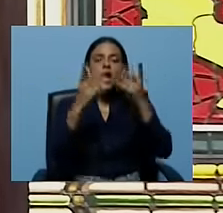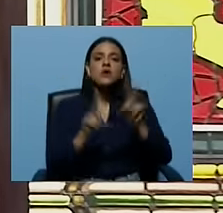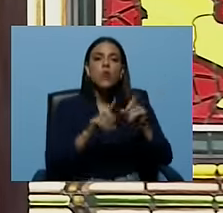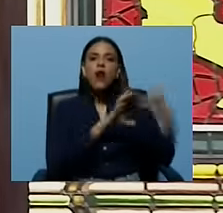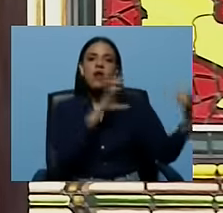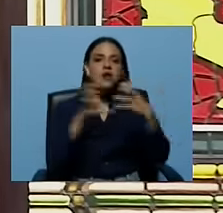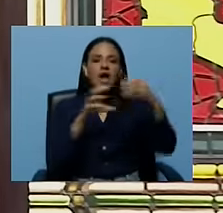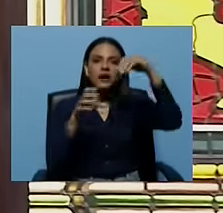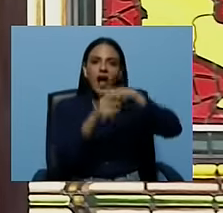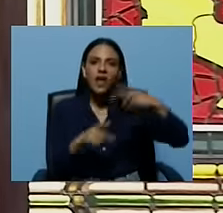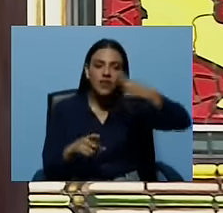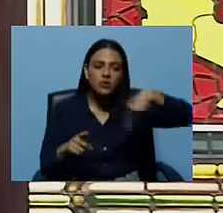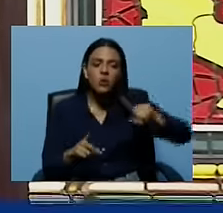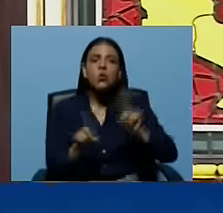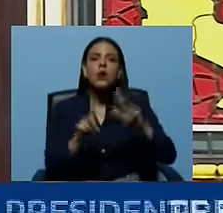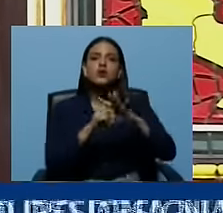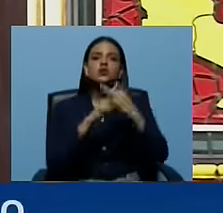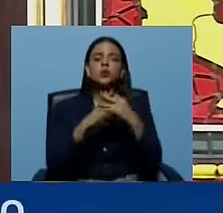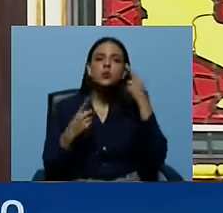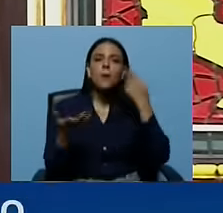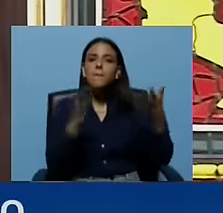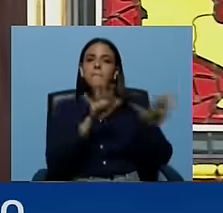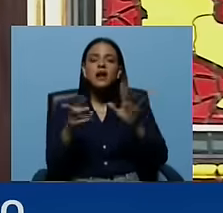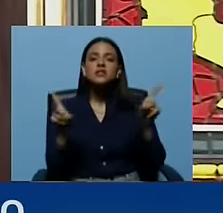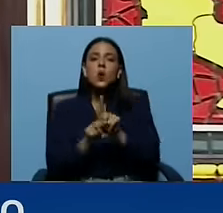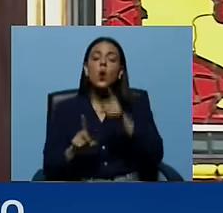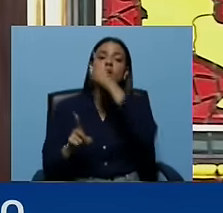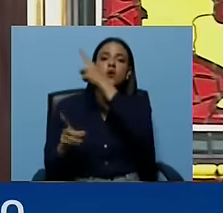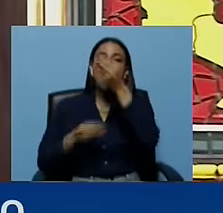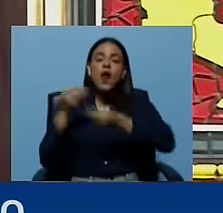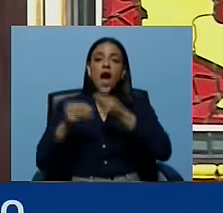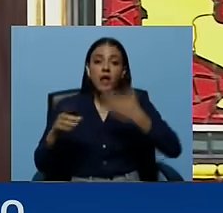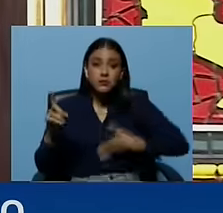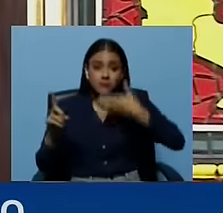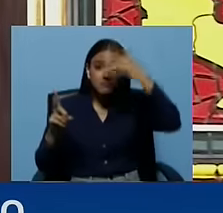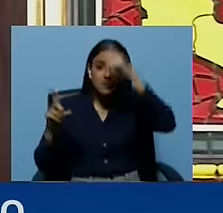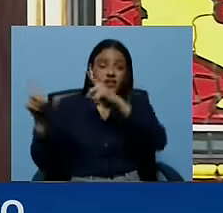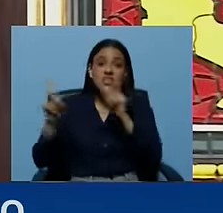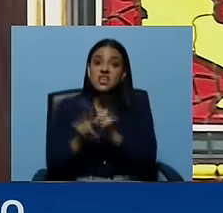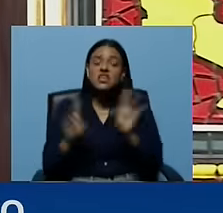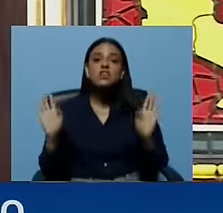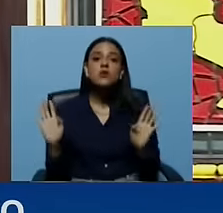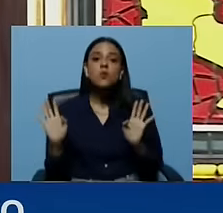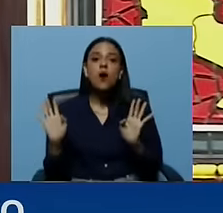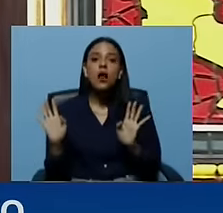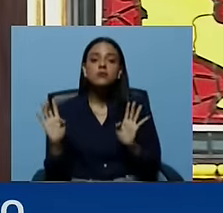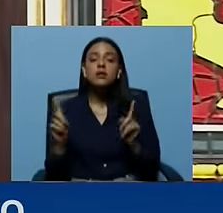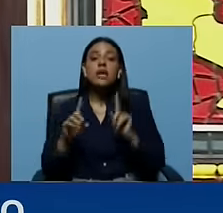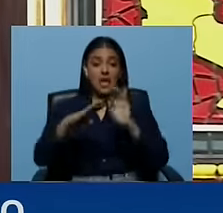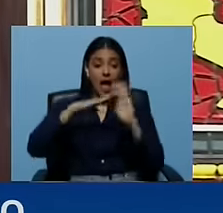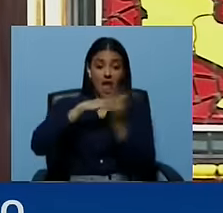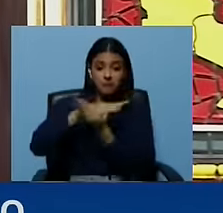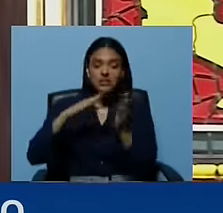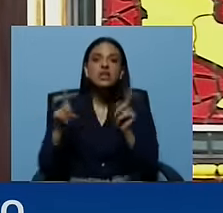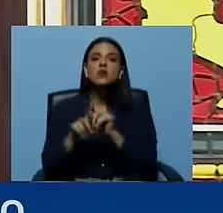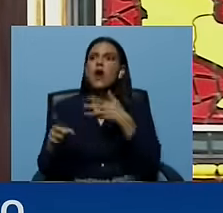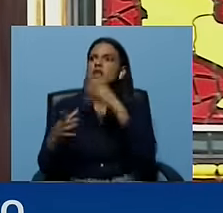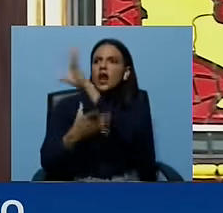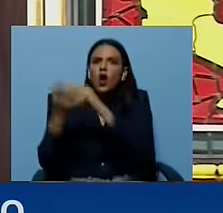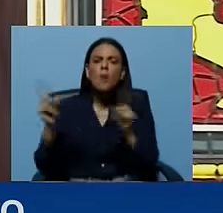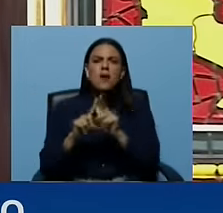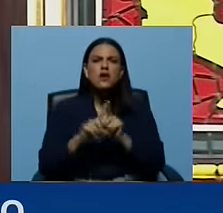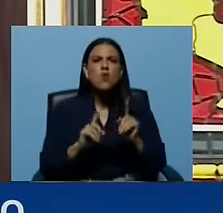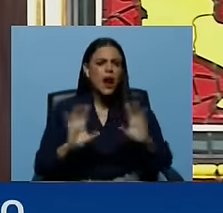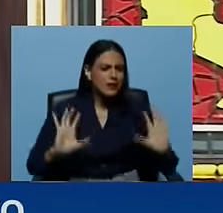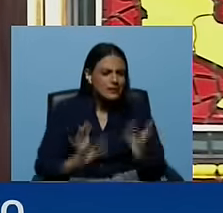una situación parecida a lo que llevaron a Libia en Benghazi o llevaron a Haití, que aún nuestro hermano pueblo de Haití